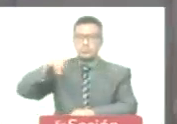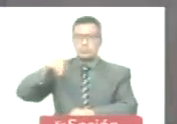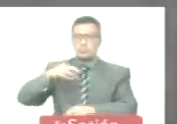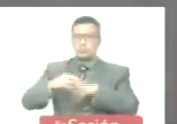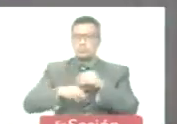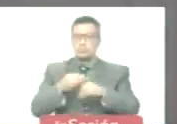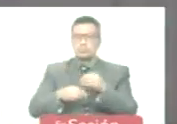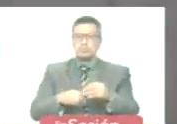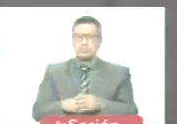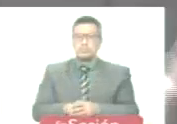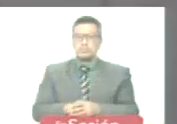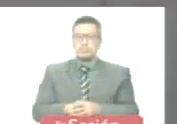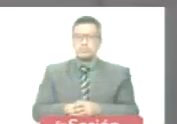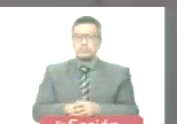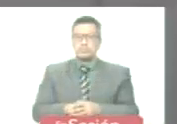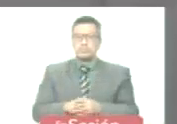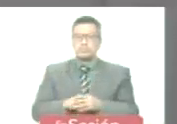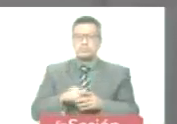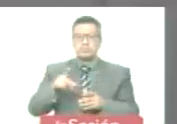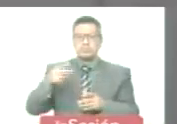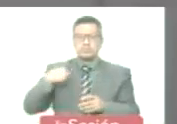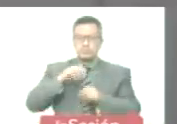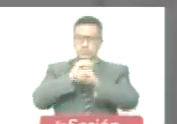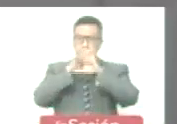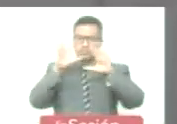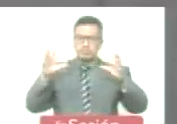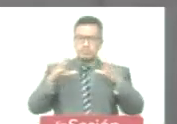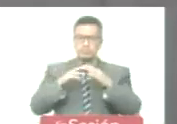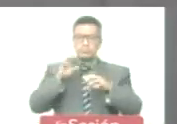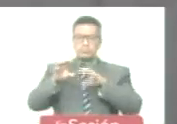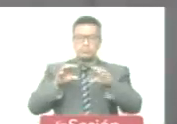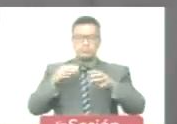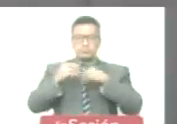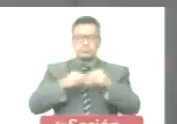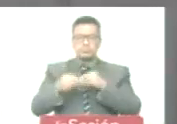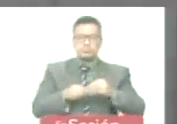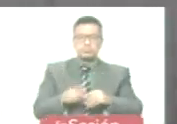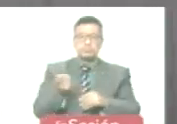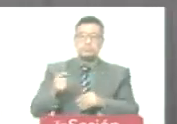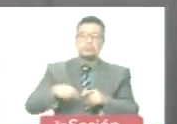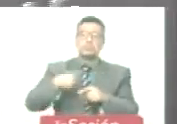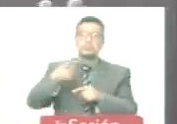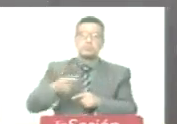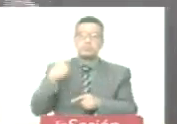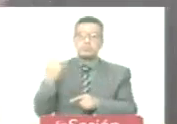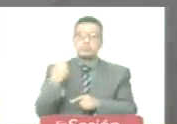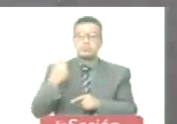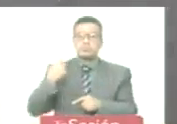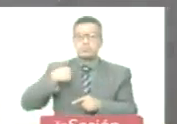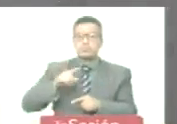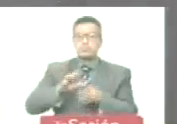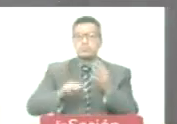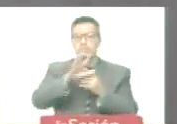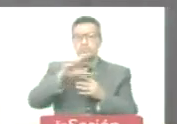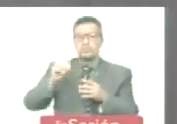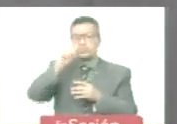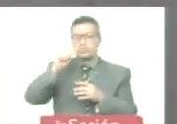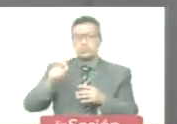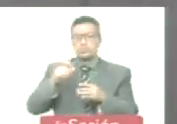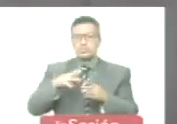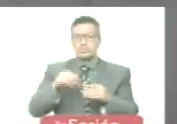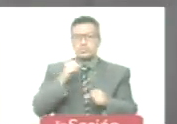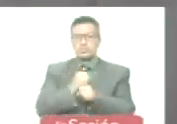hizo, sin tener una claridad de las razones que lo justificasen, más allá de que solamente cuenta con el 50% de los empleados